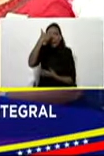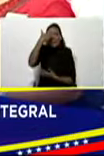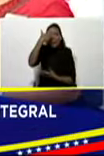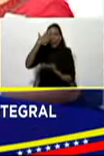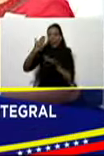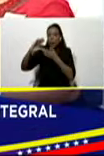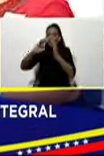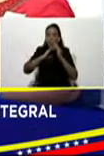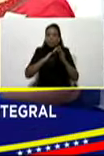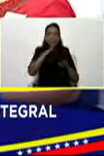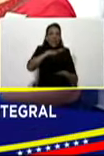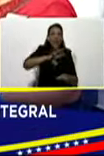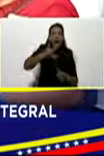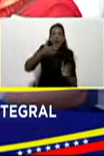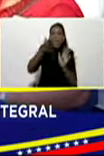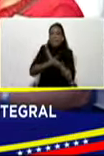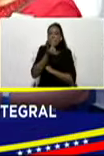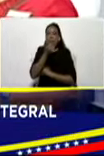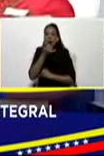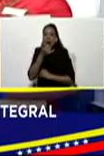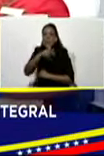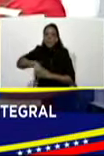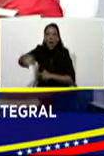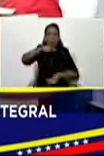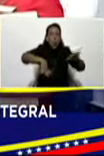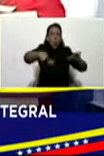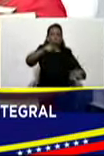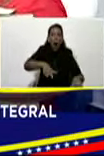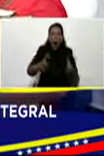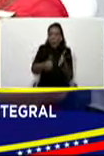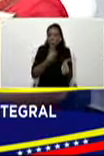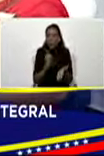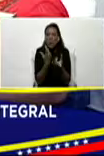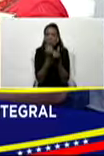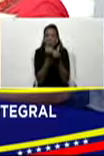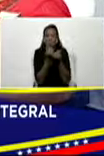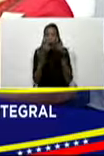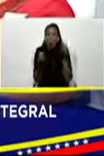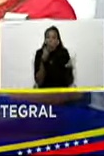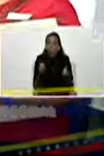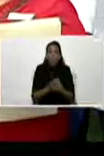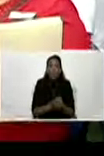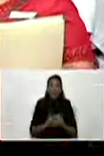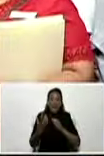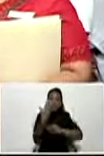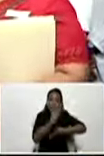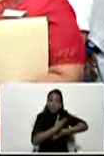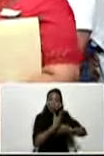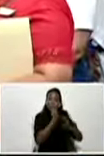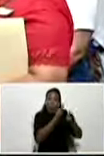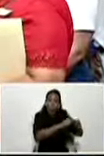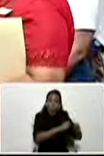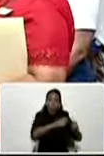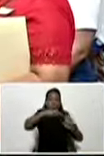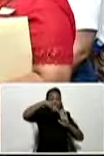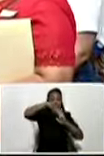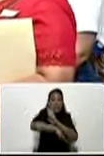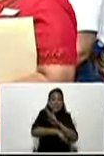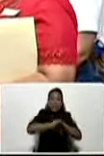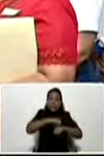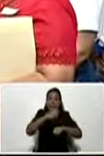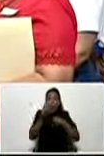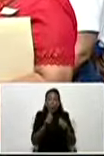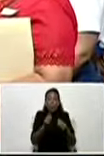íbamos a saber cómo estaban las heridas de la guerra económica? Porque las sanciones crearon heridas profundas en el